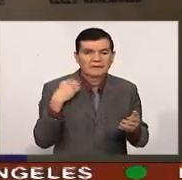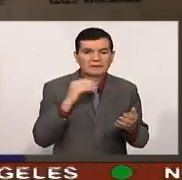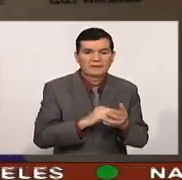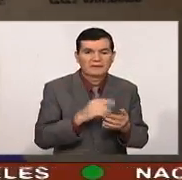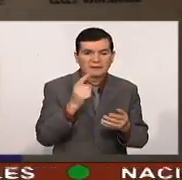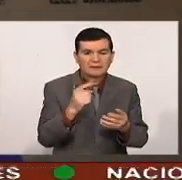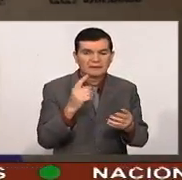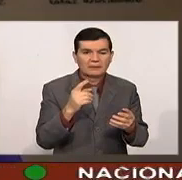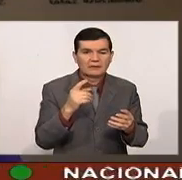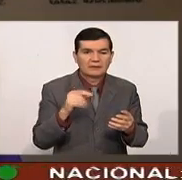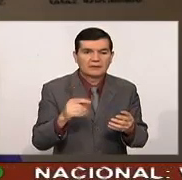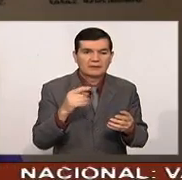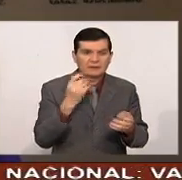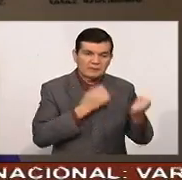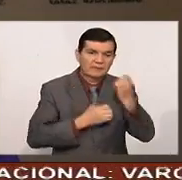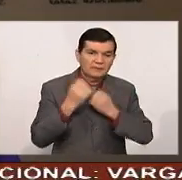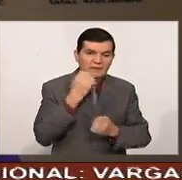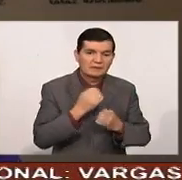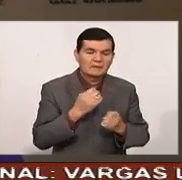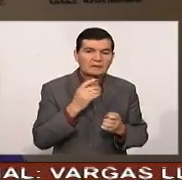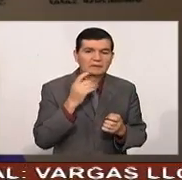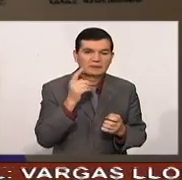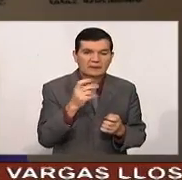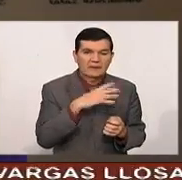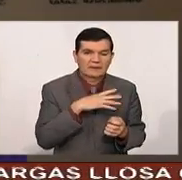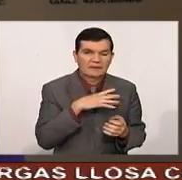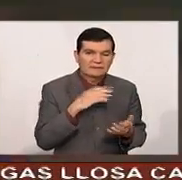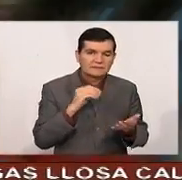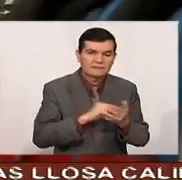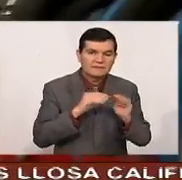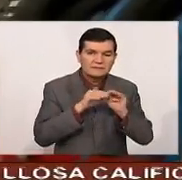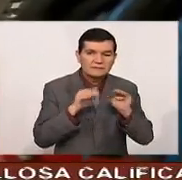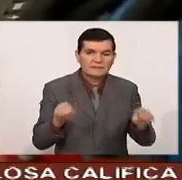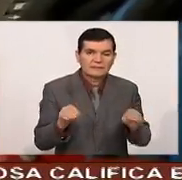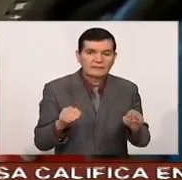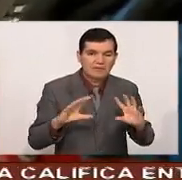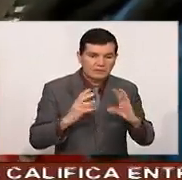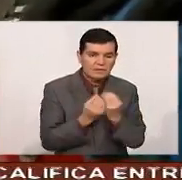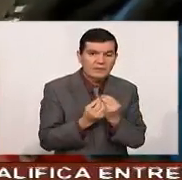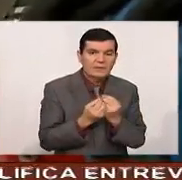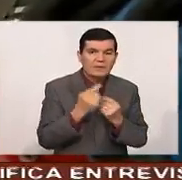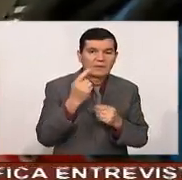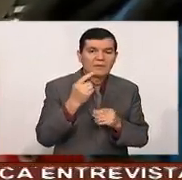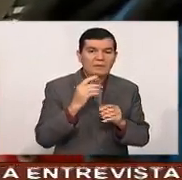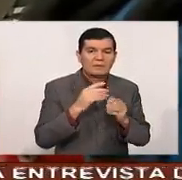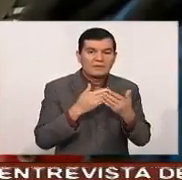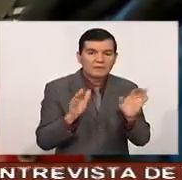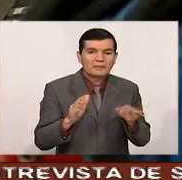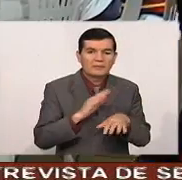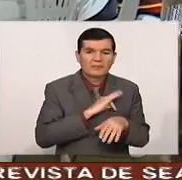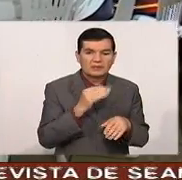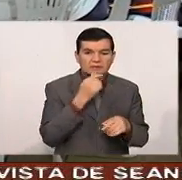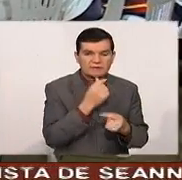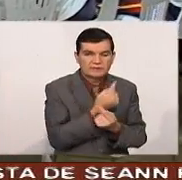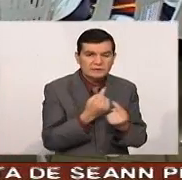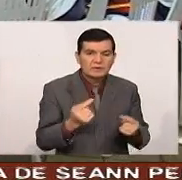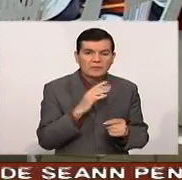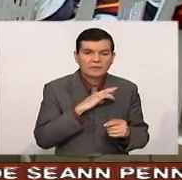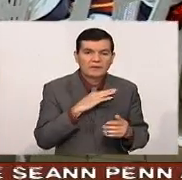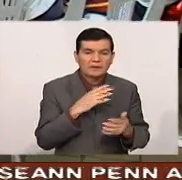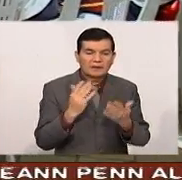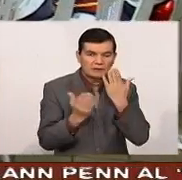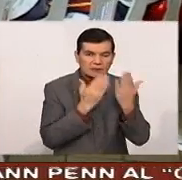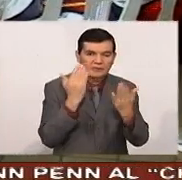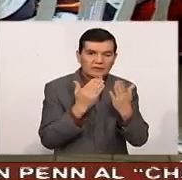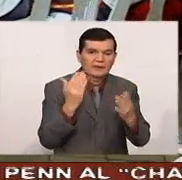en los resultados, en las evaluaciones estandarizadas. Con una jornada más amplia, los niños pueden cursar asignaturas que no tienen en